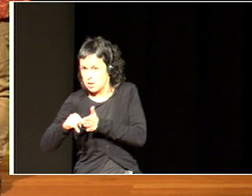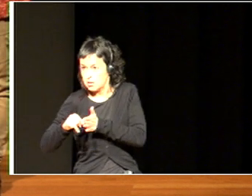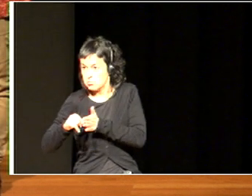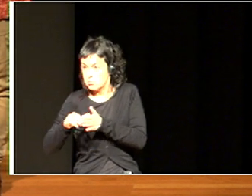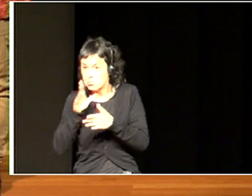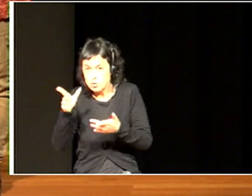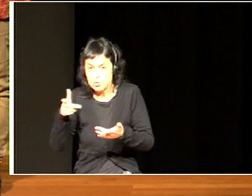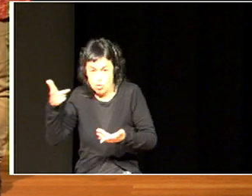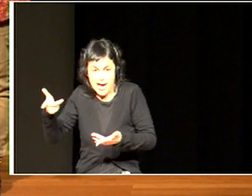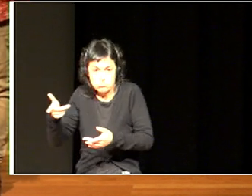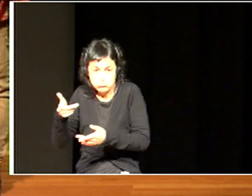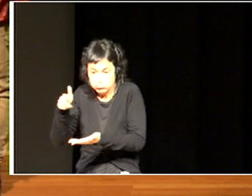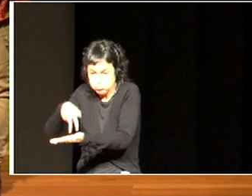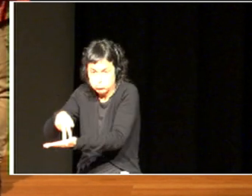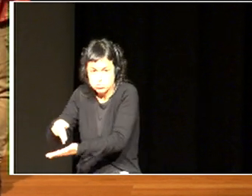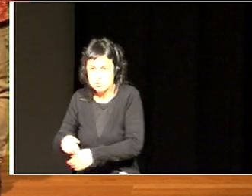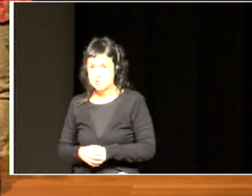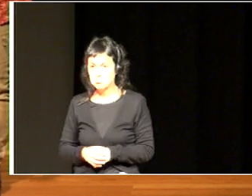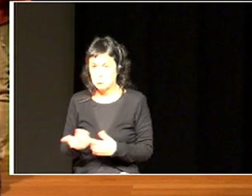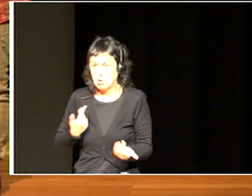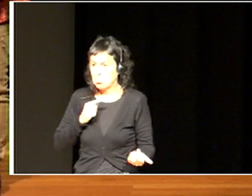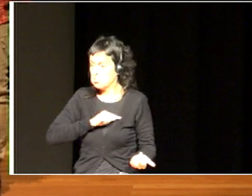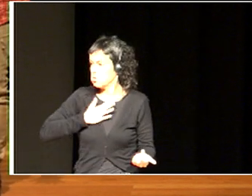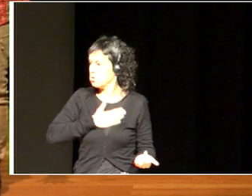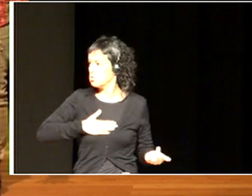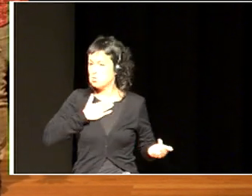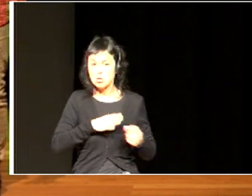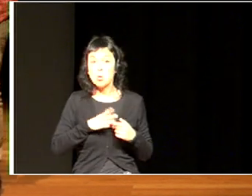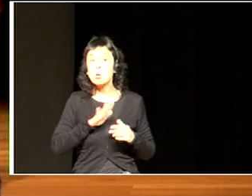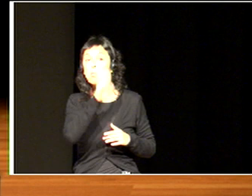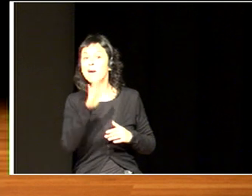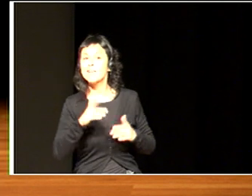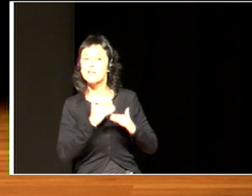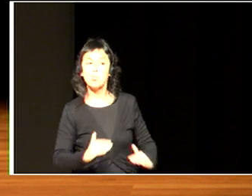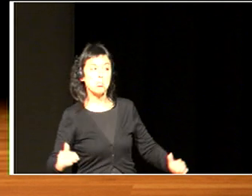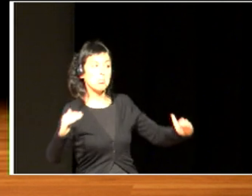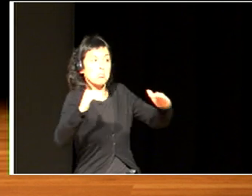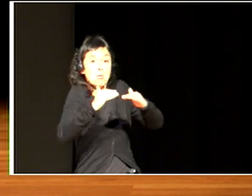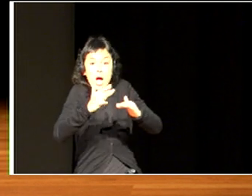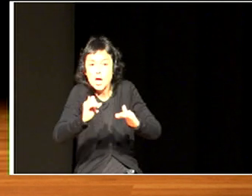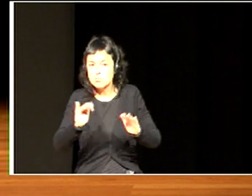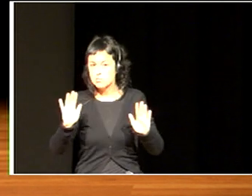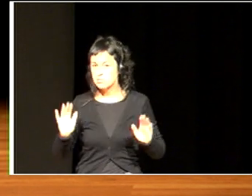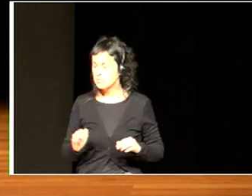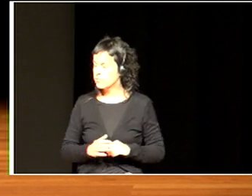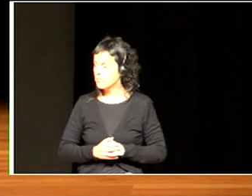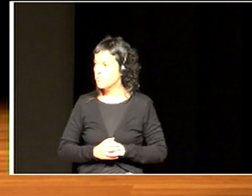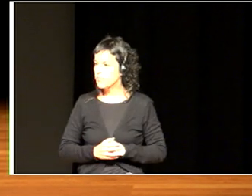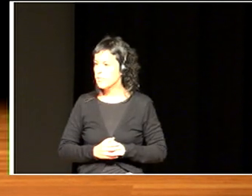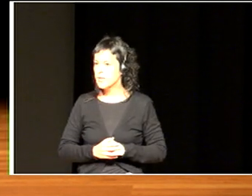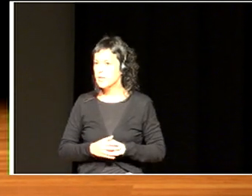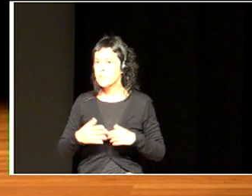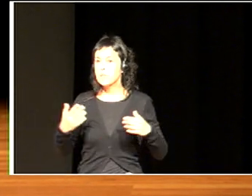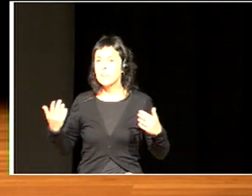estoy sabes y me encuentro tan a gusto porque parece que estoy entre iguales entonces el juego yo busco la